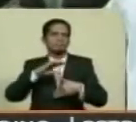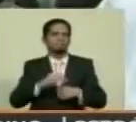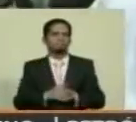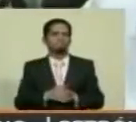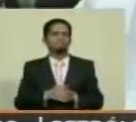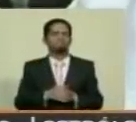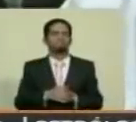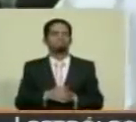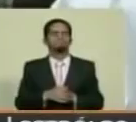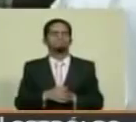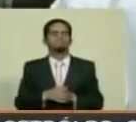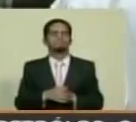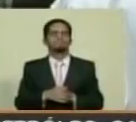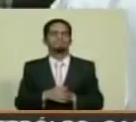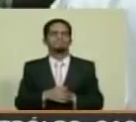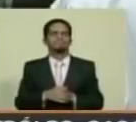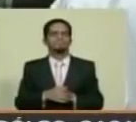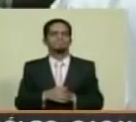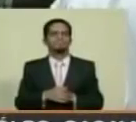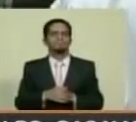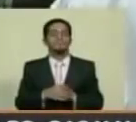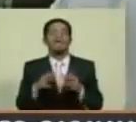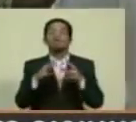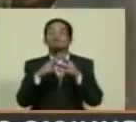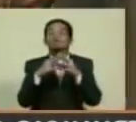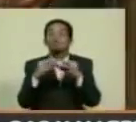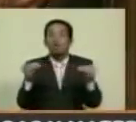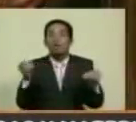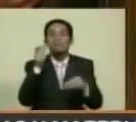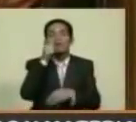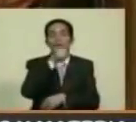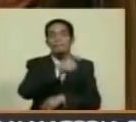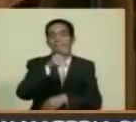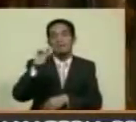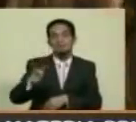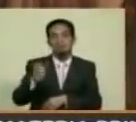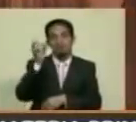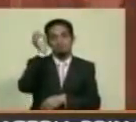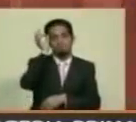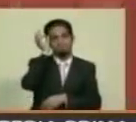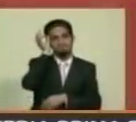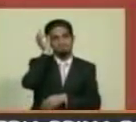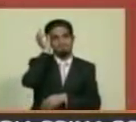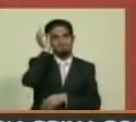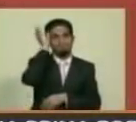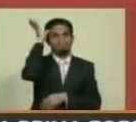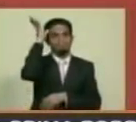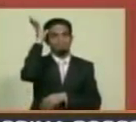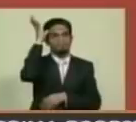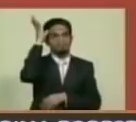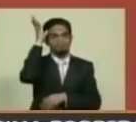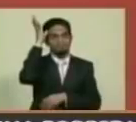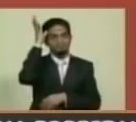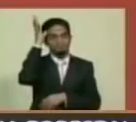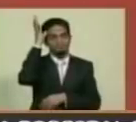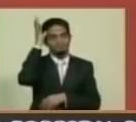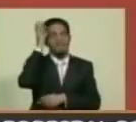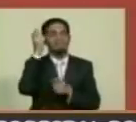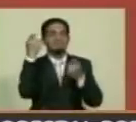Resulta que todos los autores materiales del magnicidio en grado de